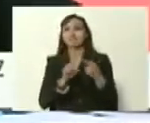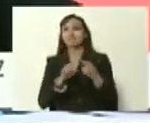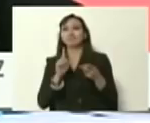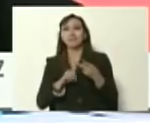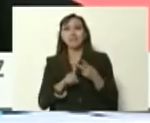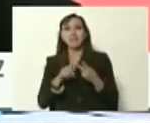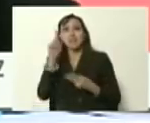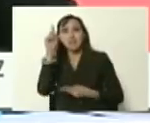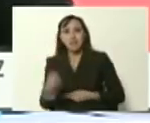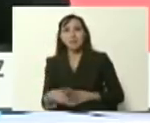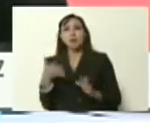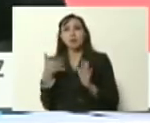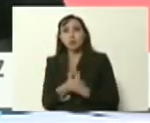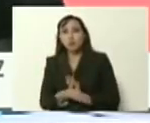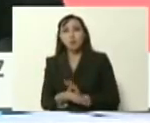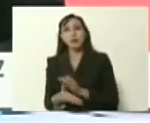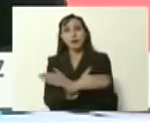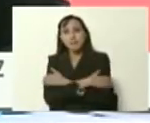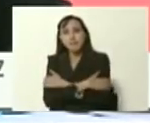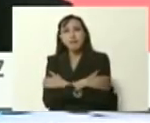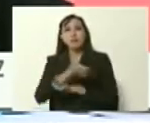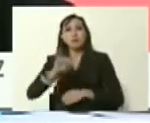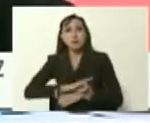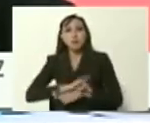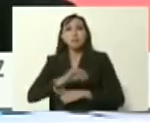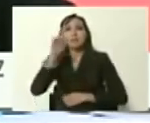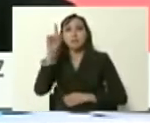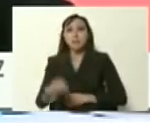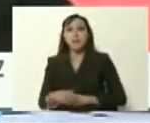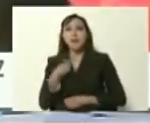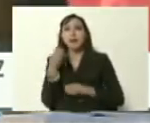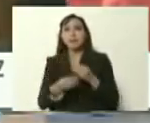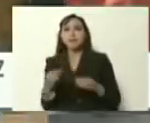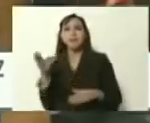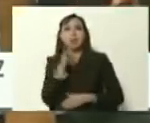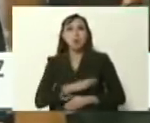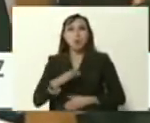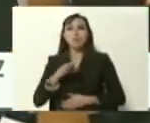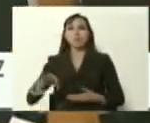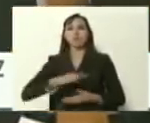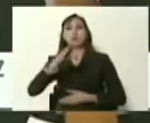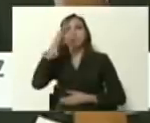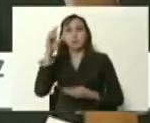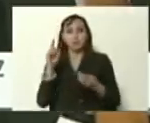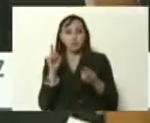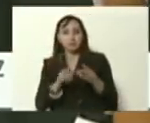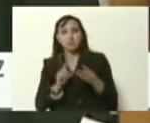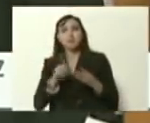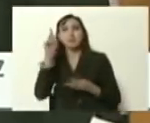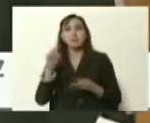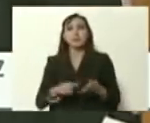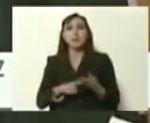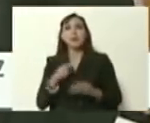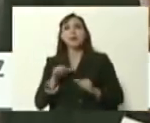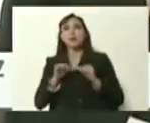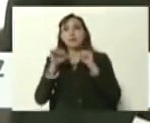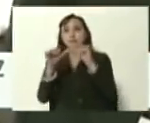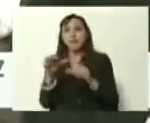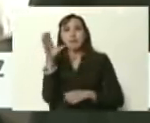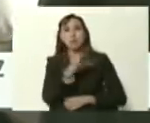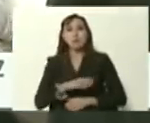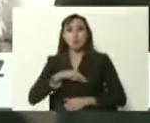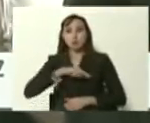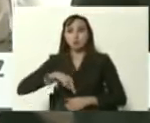amigo de la Iglesia Cristiana, de brazo amigo de la Iglesia Cristiana, la creación de una comisión de moral y espiritualidad, la comisión de seguimiento, que es la que